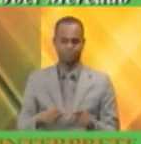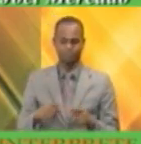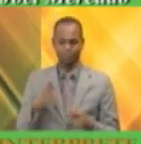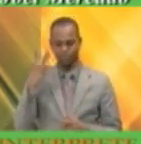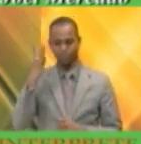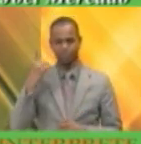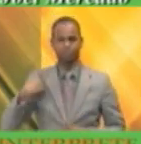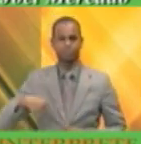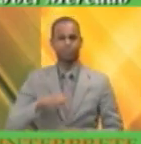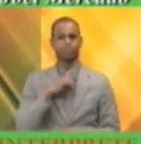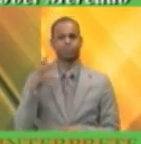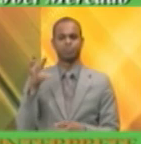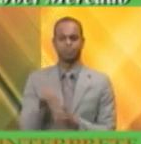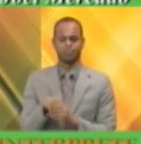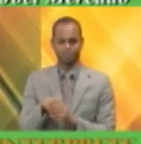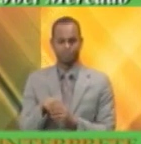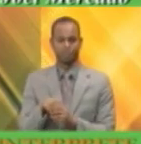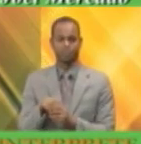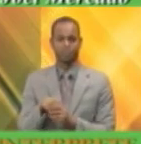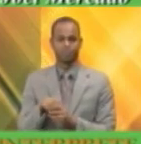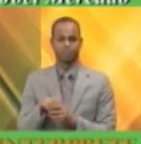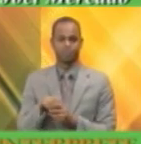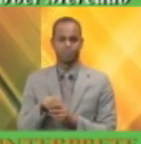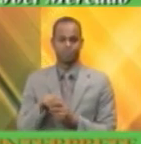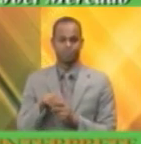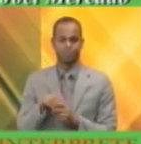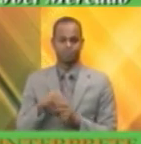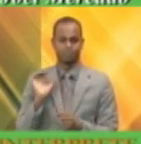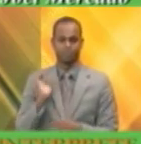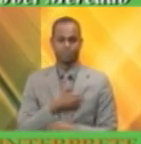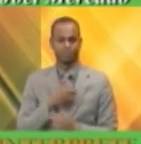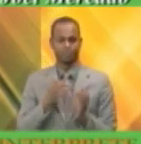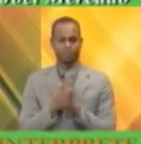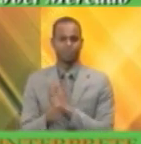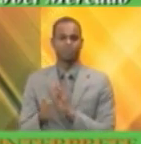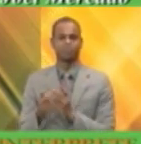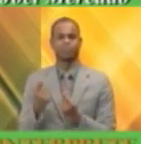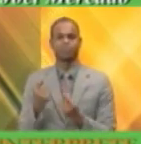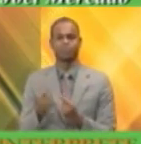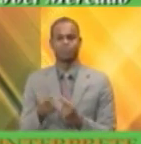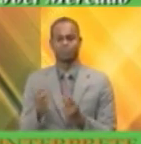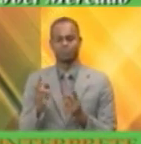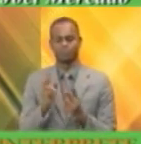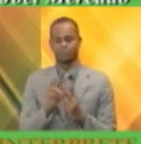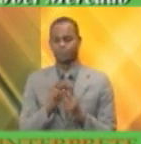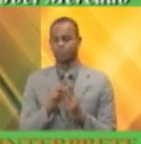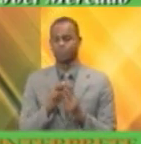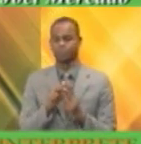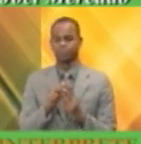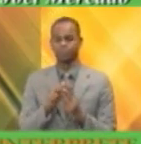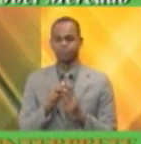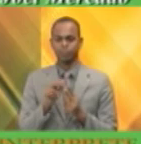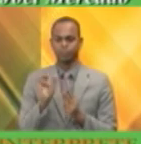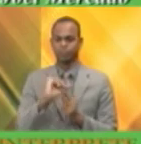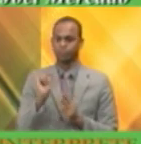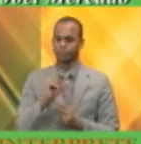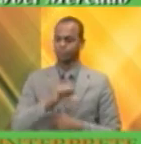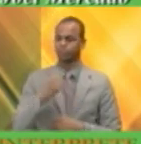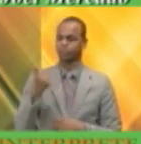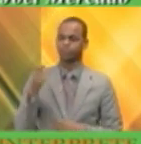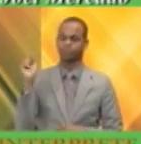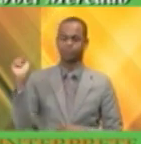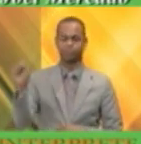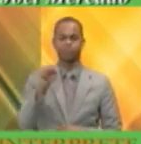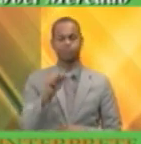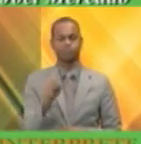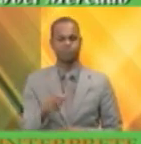nosotros estamos en el globo. Claro. Nuestros atletas tienen dos piernas como tienen los otros, ¿entiendes? Y